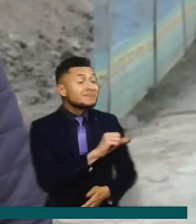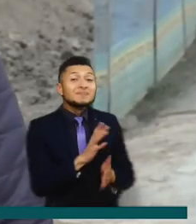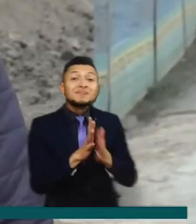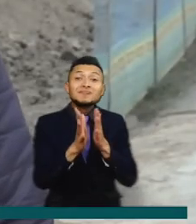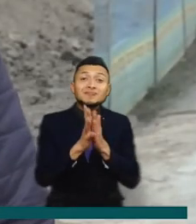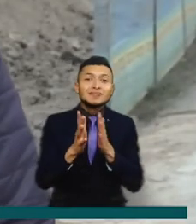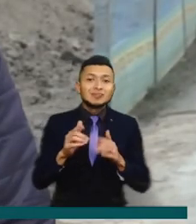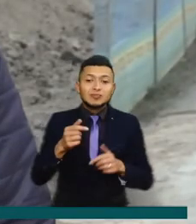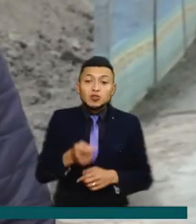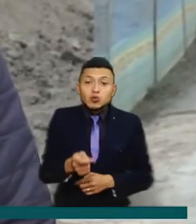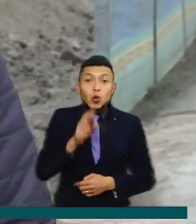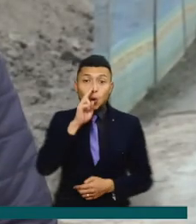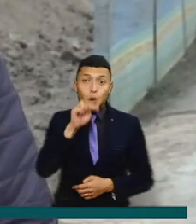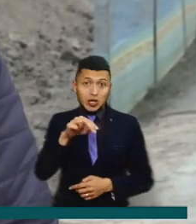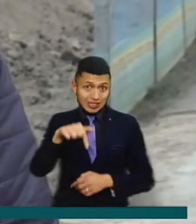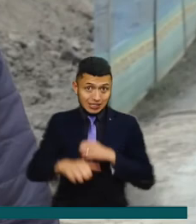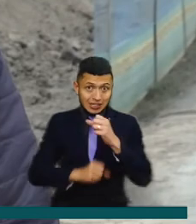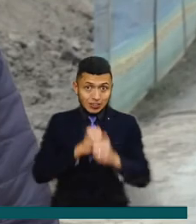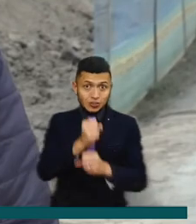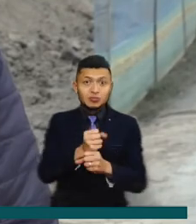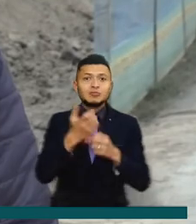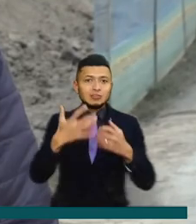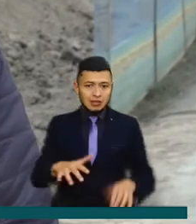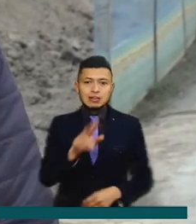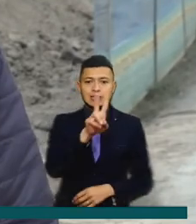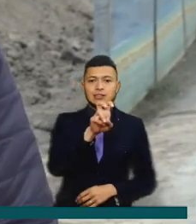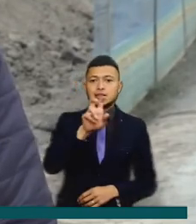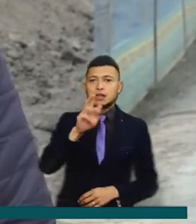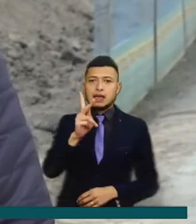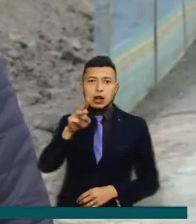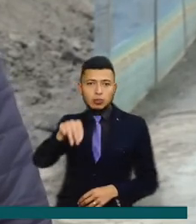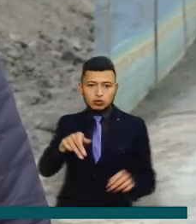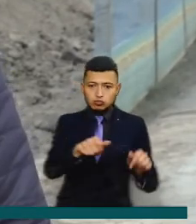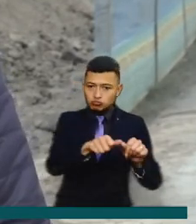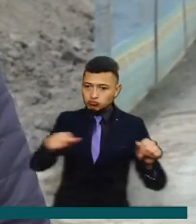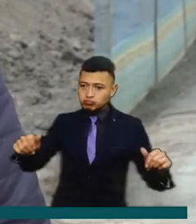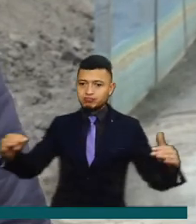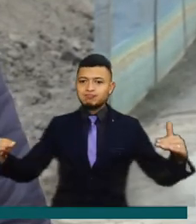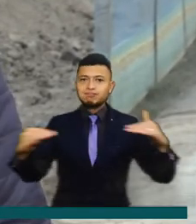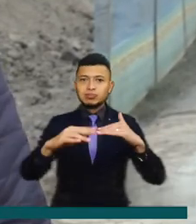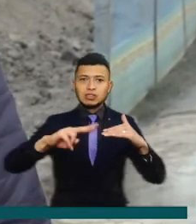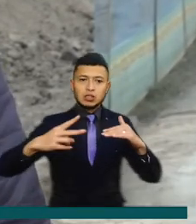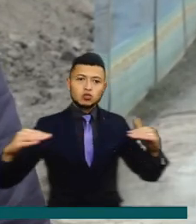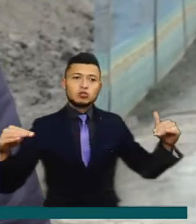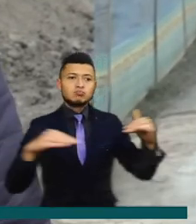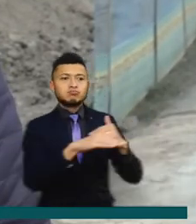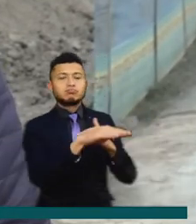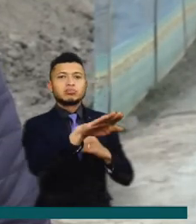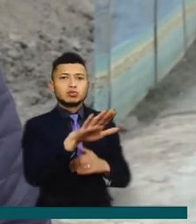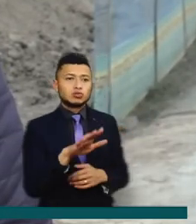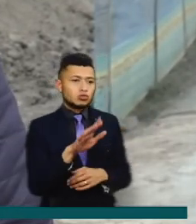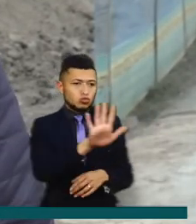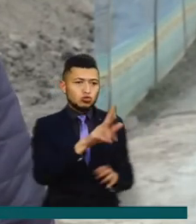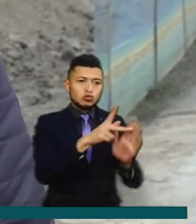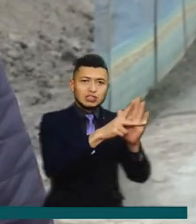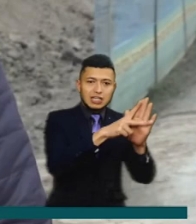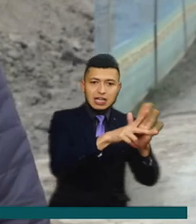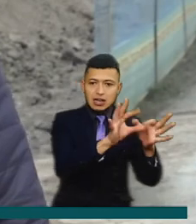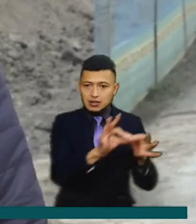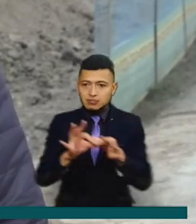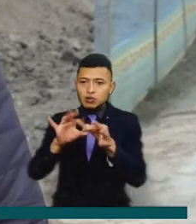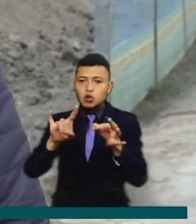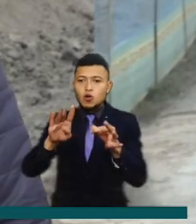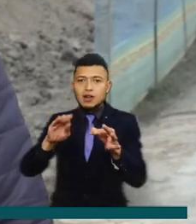Mabel, en junio de este año serán entregados los primeros 7 kilómetros de la segunda calzada de la vía